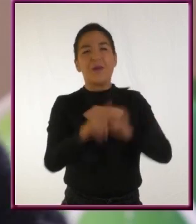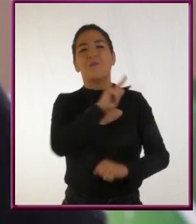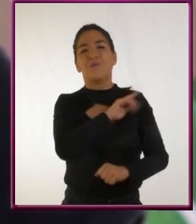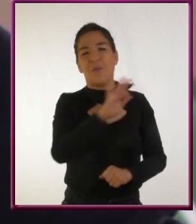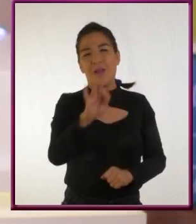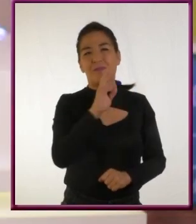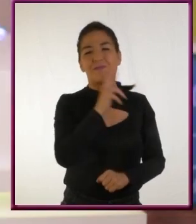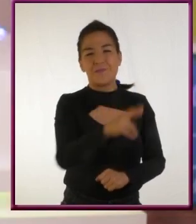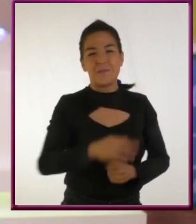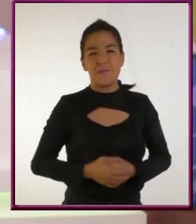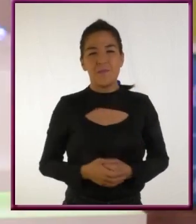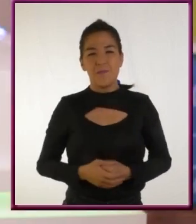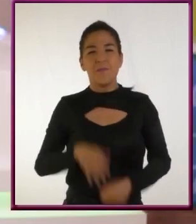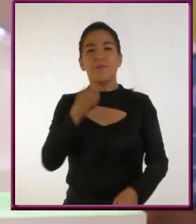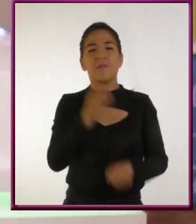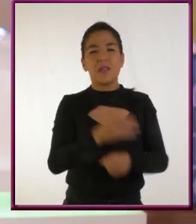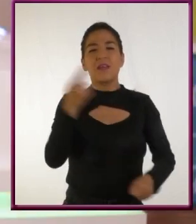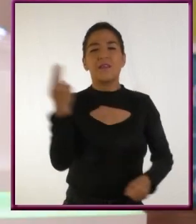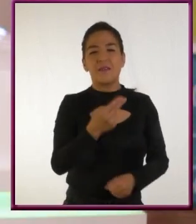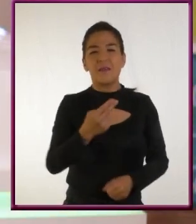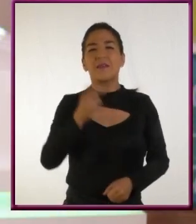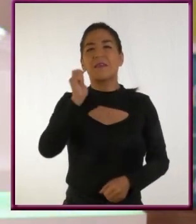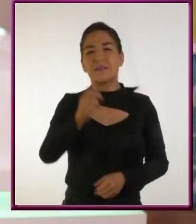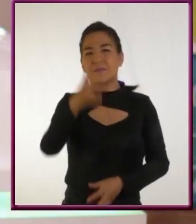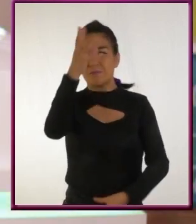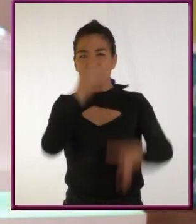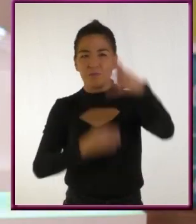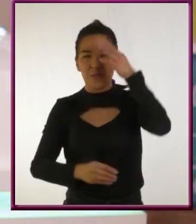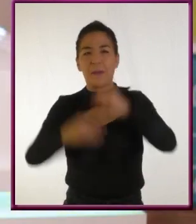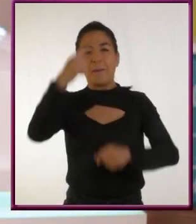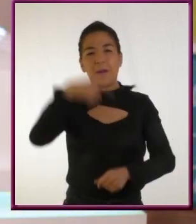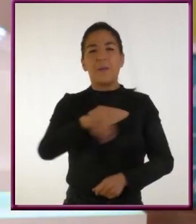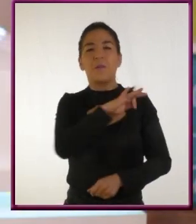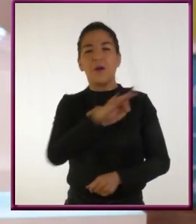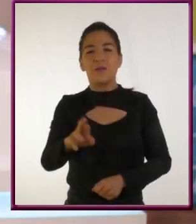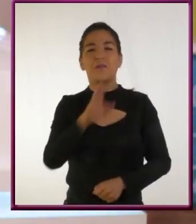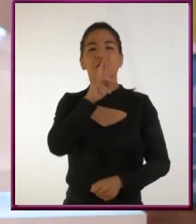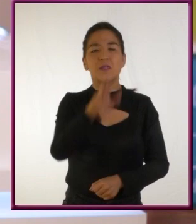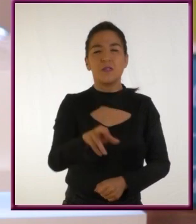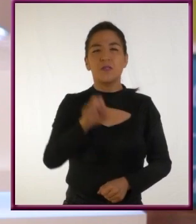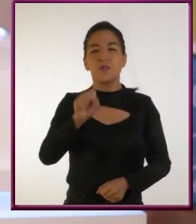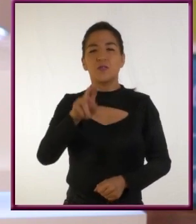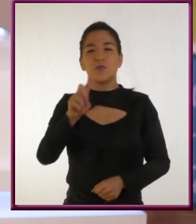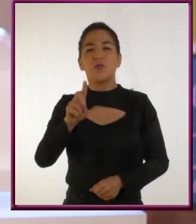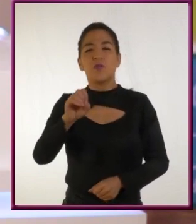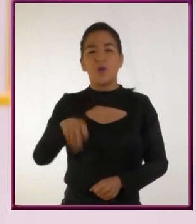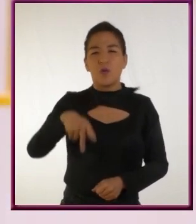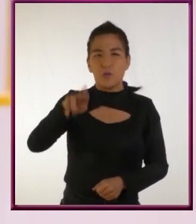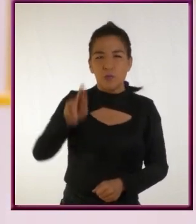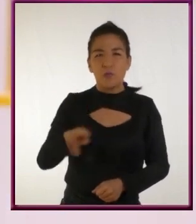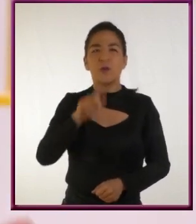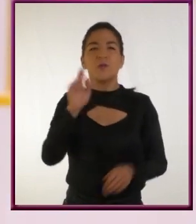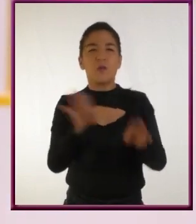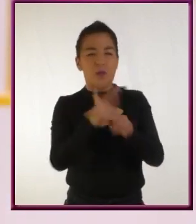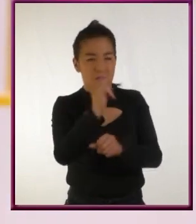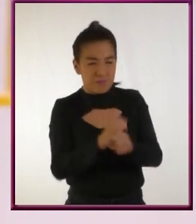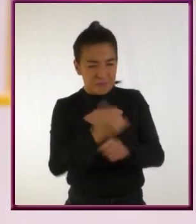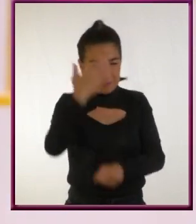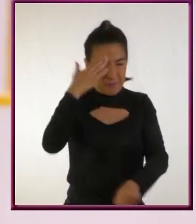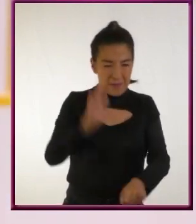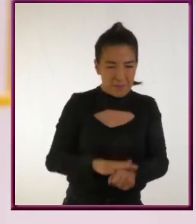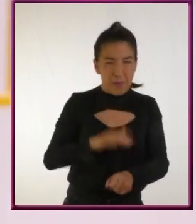contestar un Sudoku. Como podemos ver, se requieren de muchas de nuestras habilidades para resolver un Sudoku.